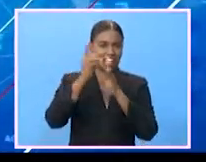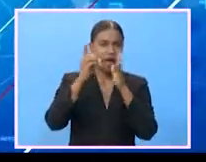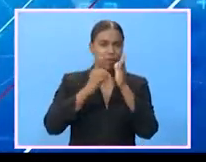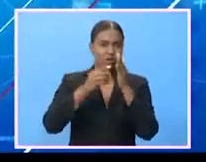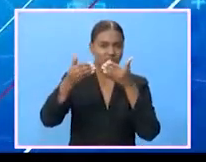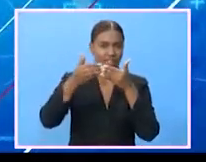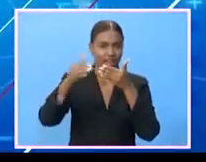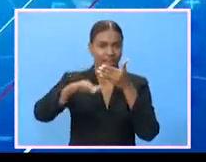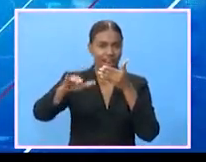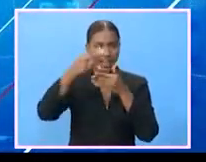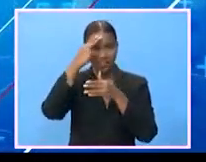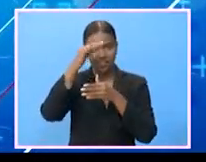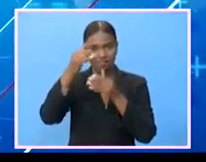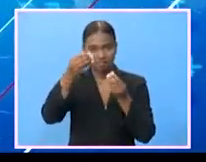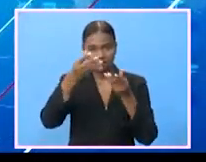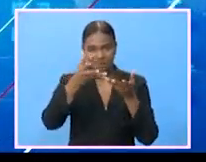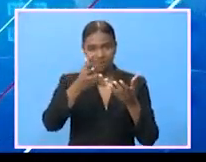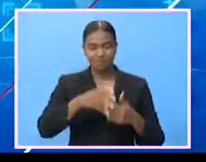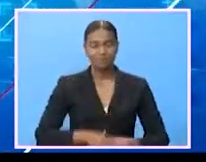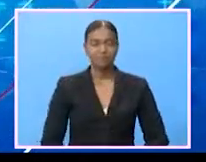Adelante, paso contigo, Alex. Cuéntanos.